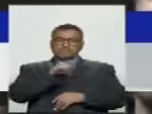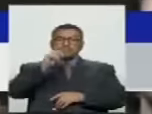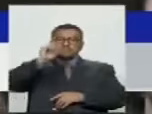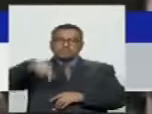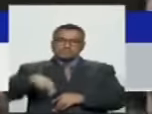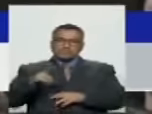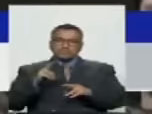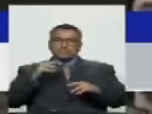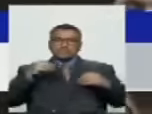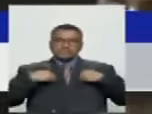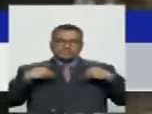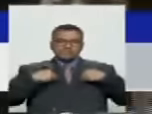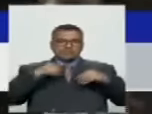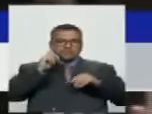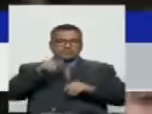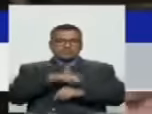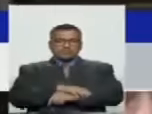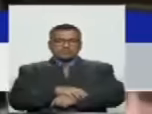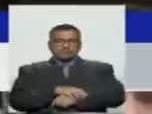también, porque lo viví en carne propia.